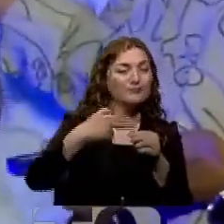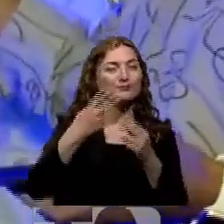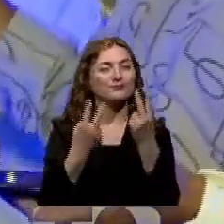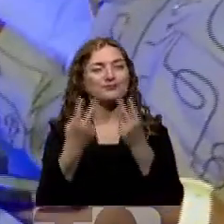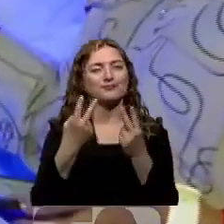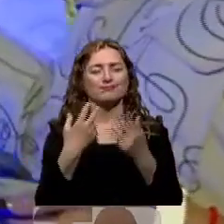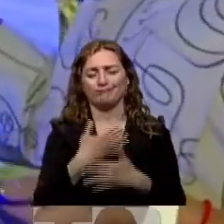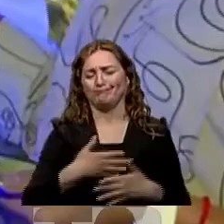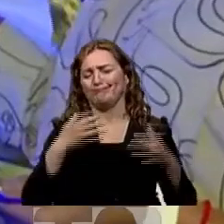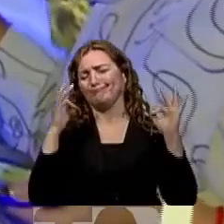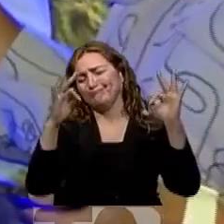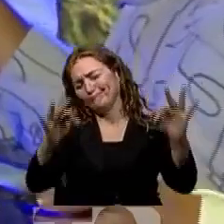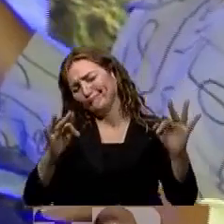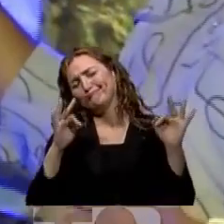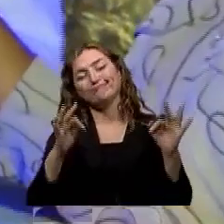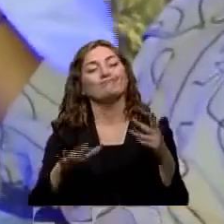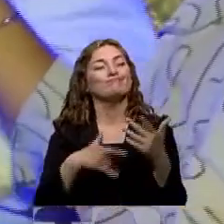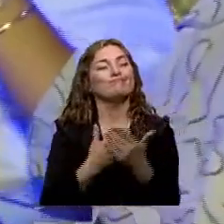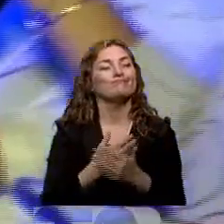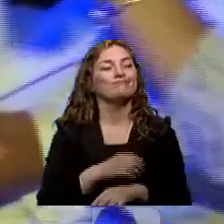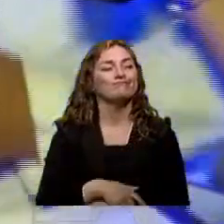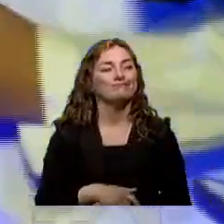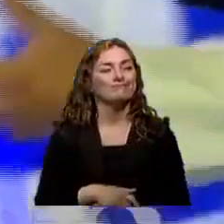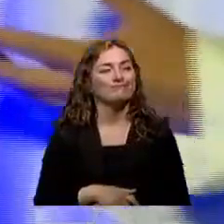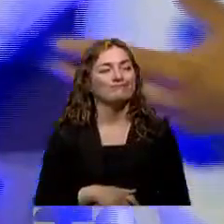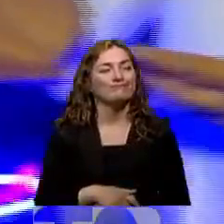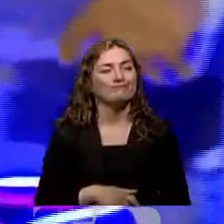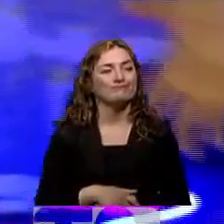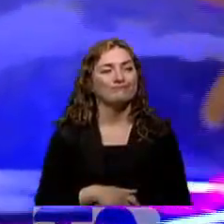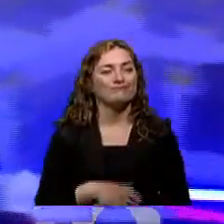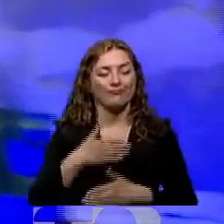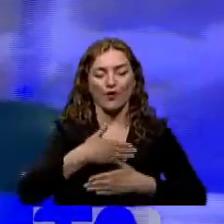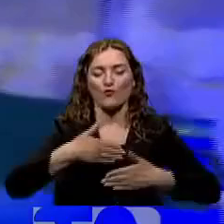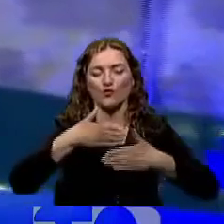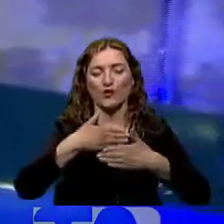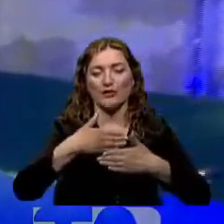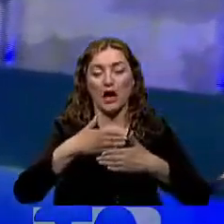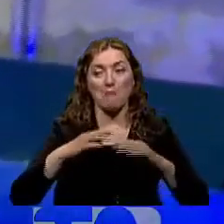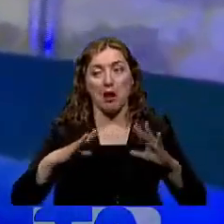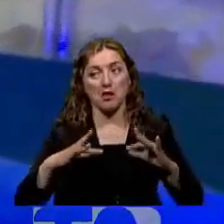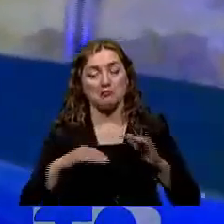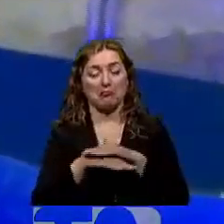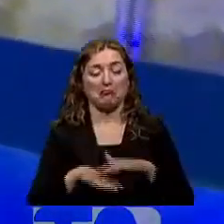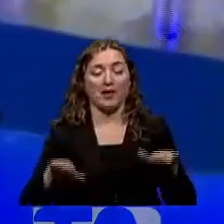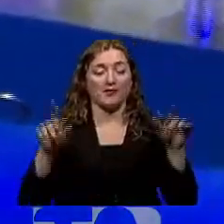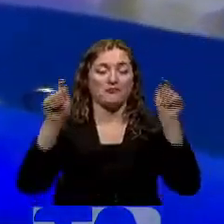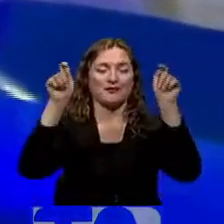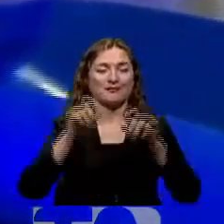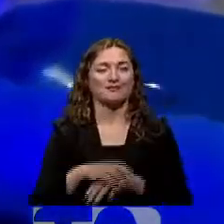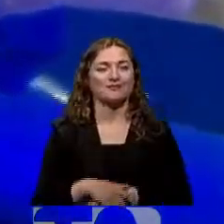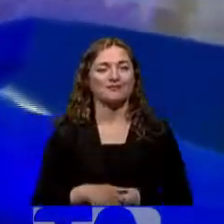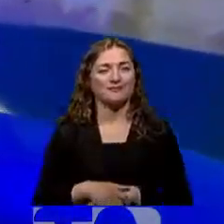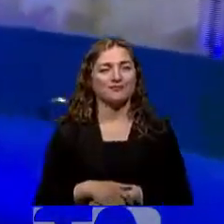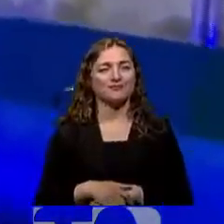Vamos a pasarla súper genial. Vamos a, como ya les dijo la Nati, vamos a disfrutar el cierre del verano. ¿Y qué manera mejor que con una fiesta?